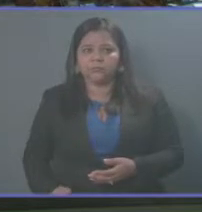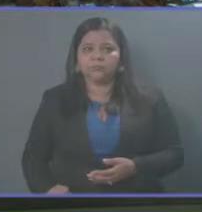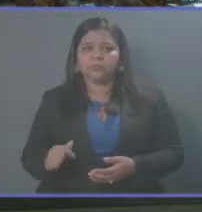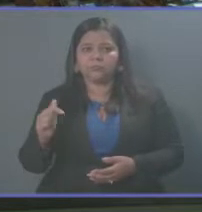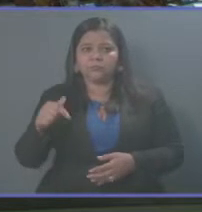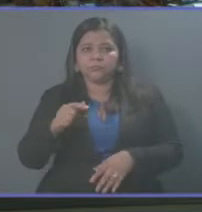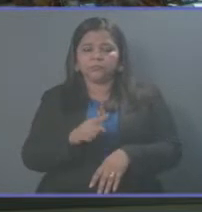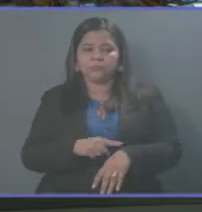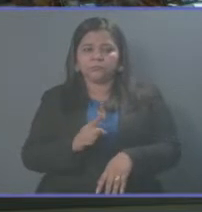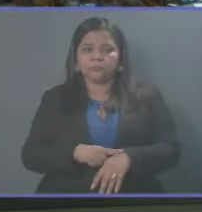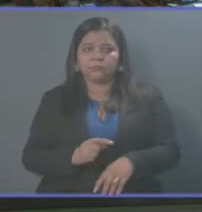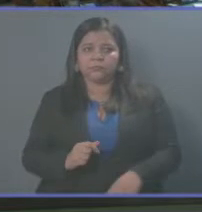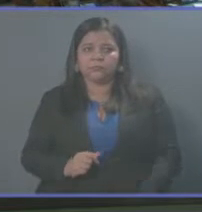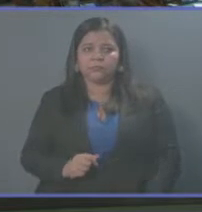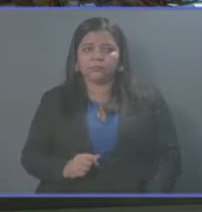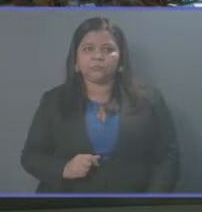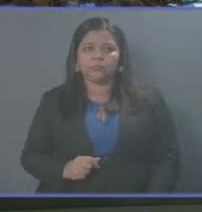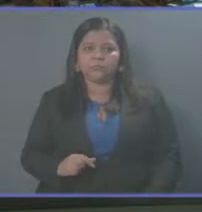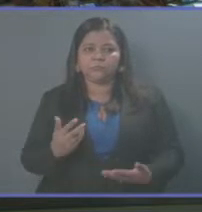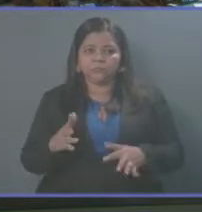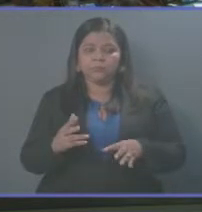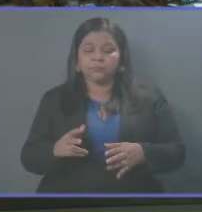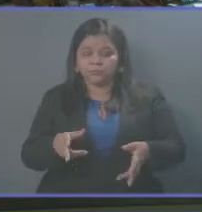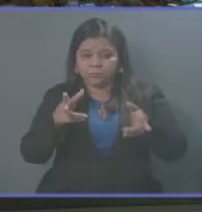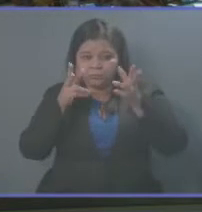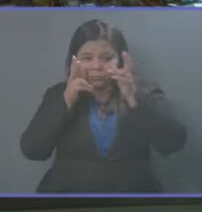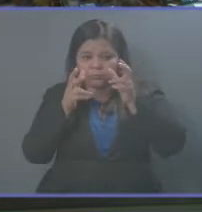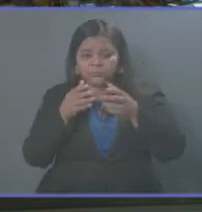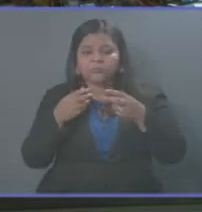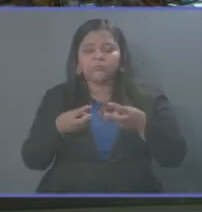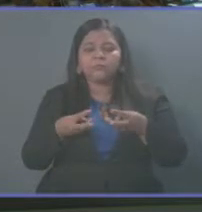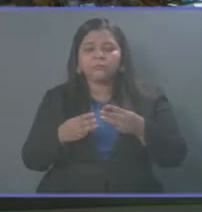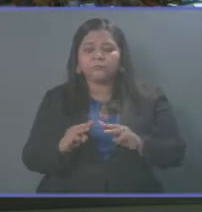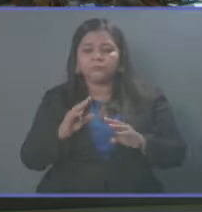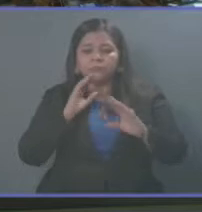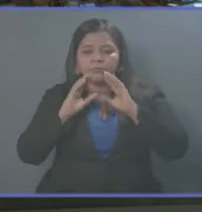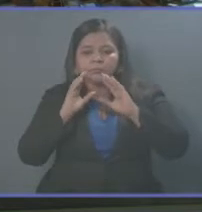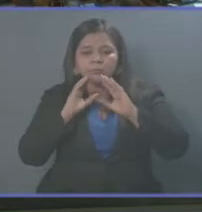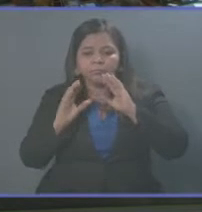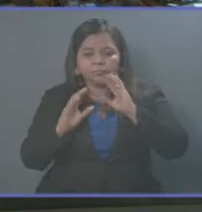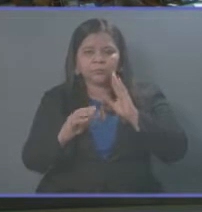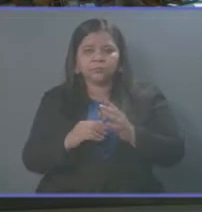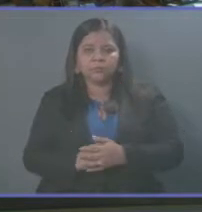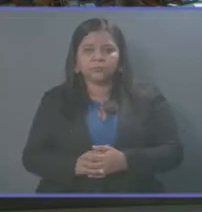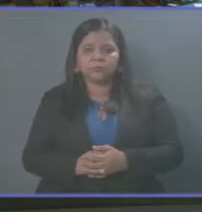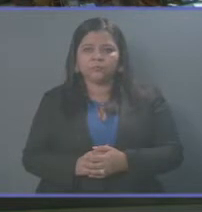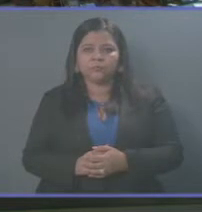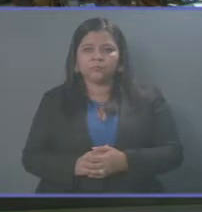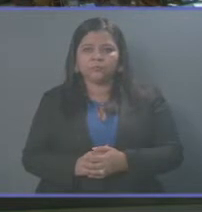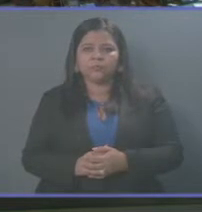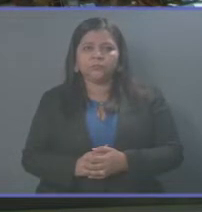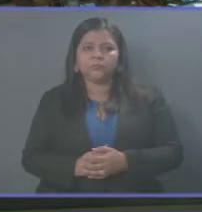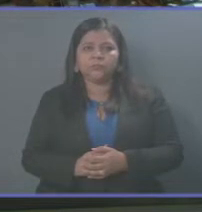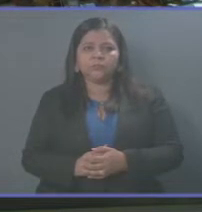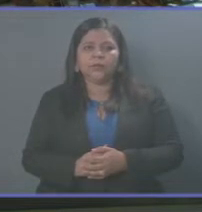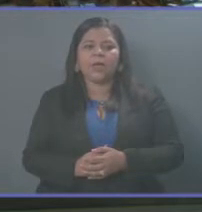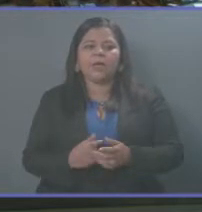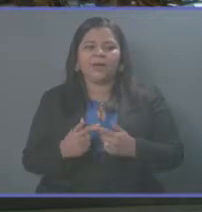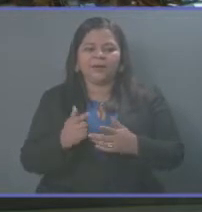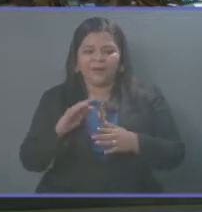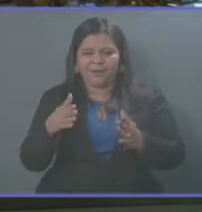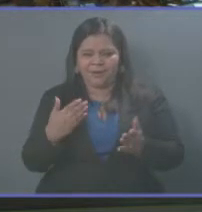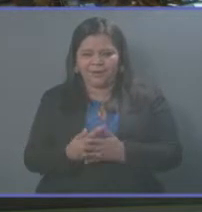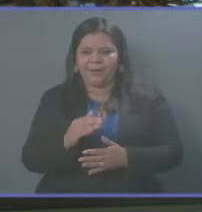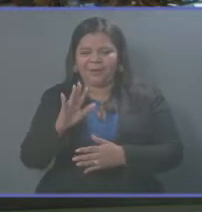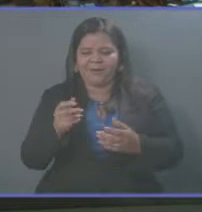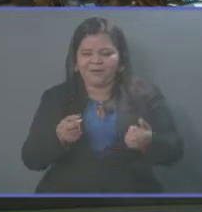están escuchando a través de los medios legislativos, la radio, y que van en sus